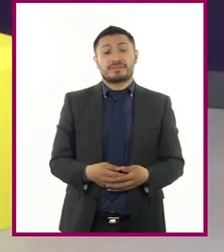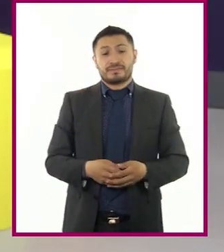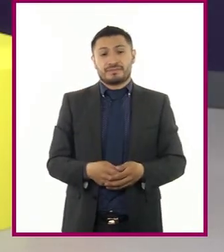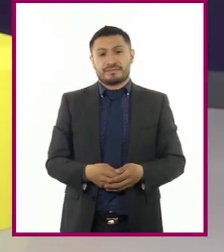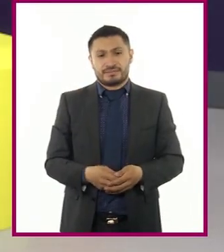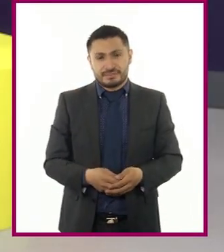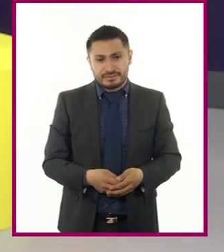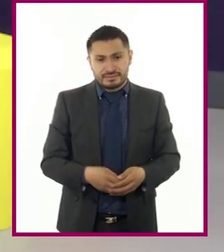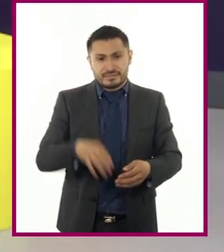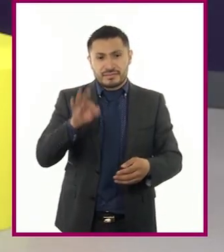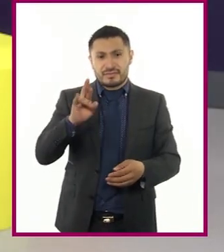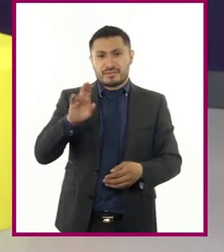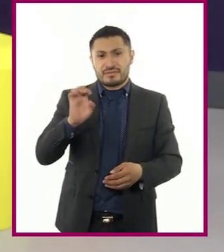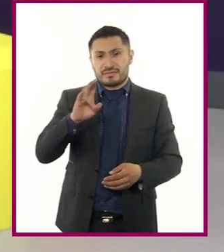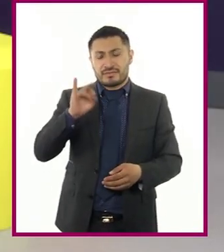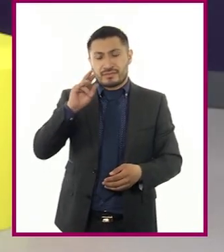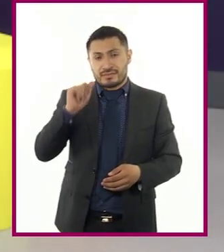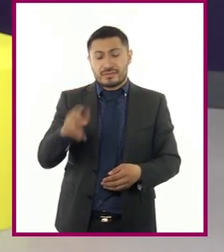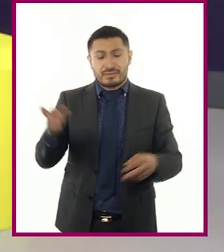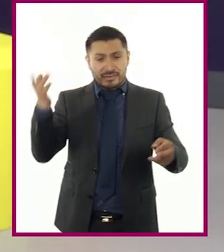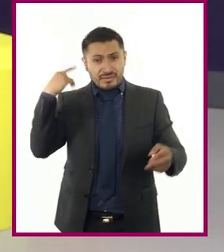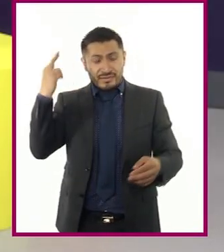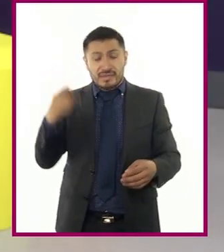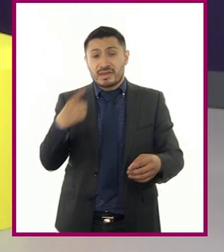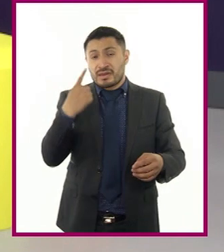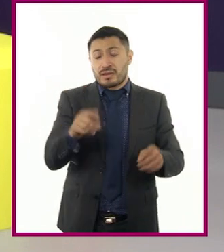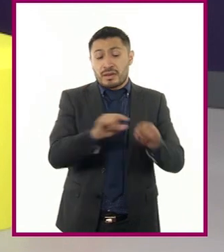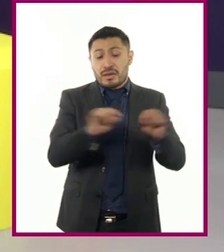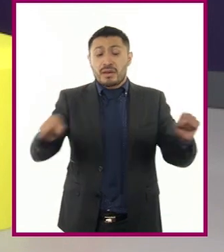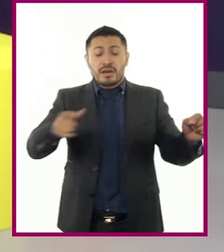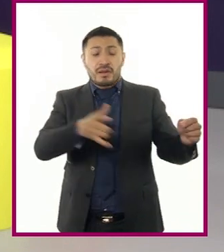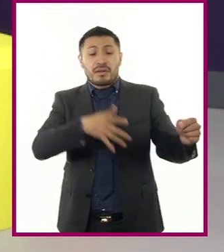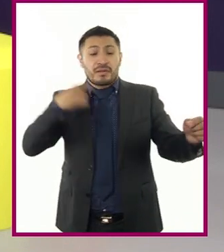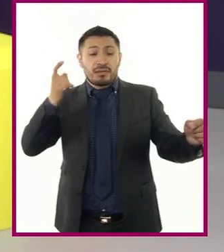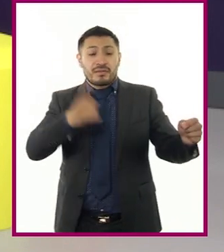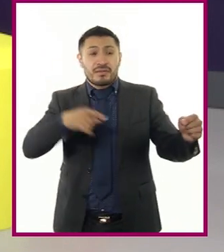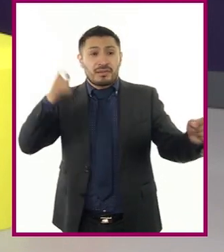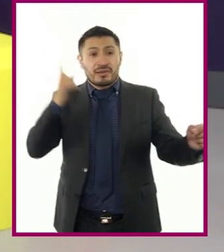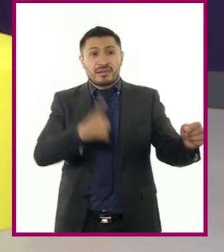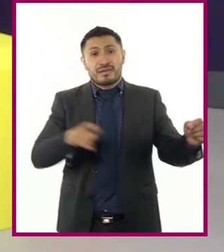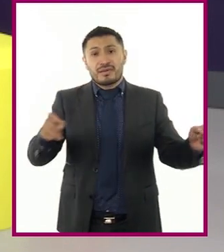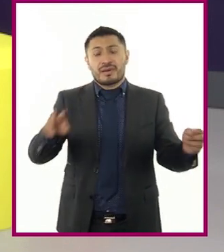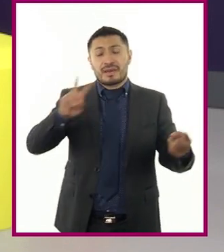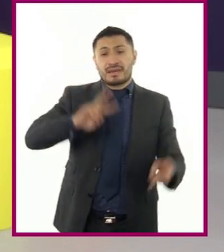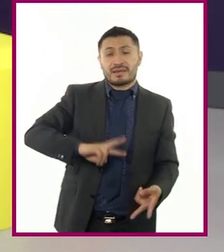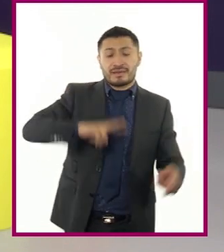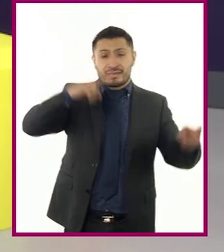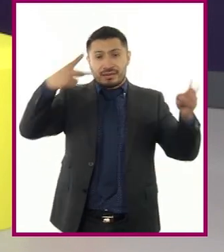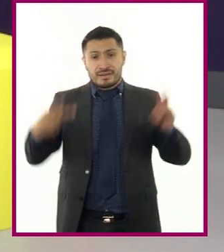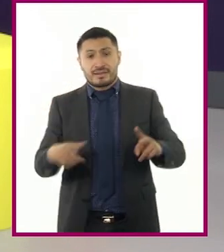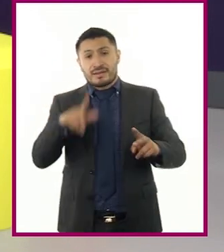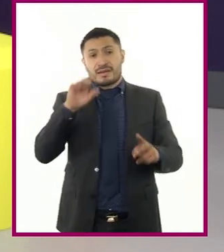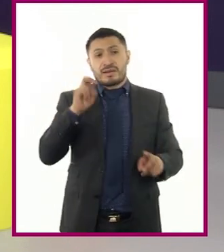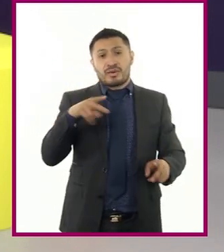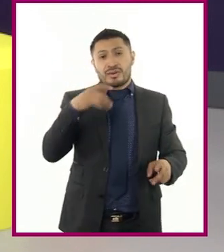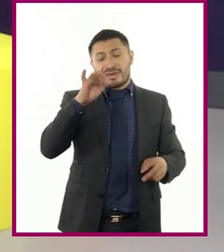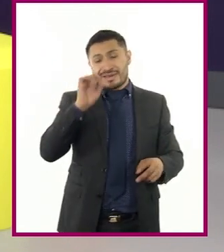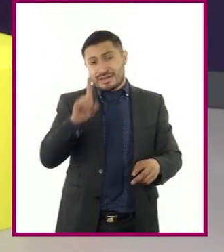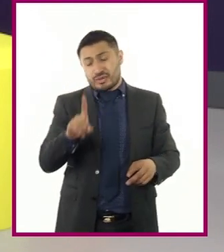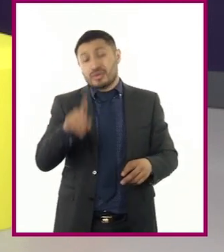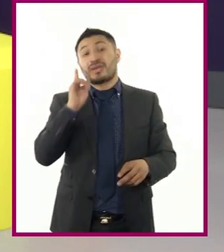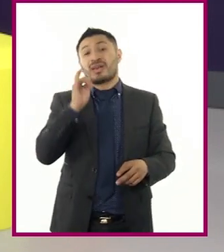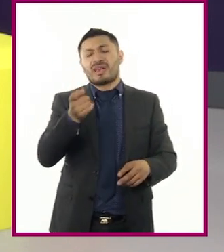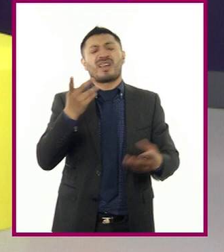La frecuencia del sonido producido por una cuerda es inversamente proporcional a la longitud de esta. Esto